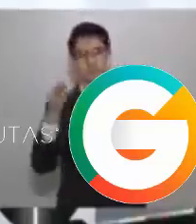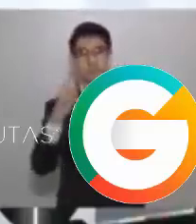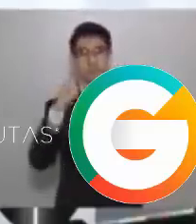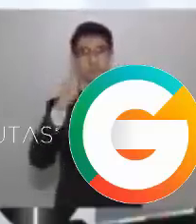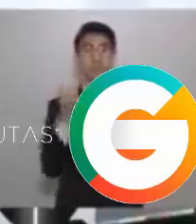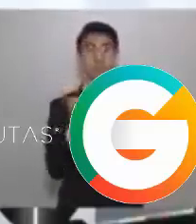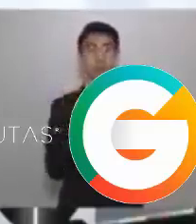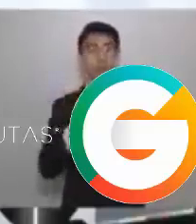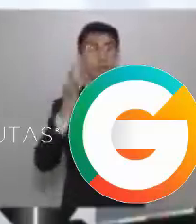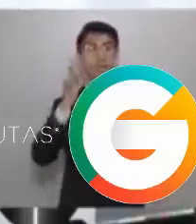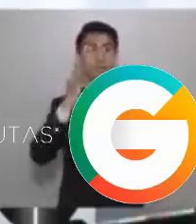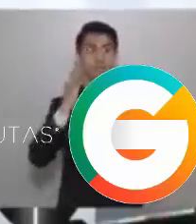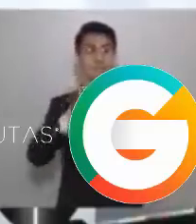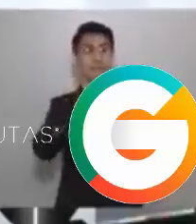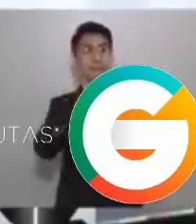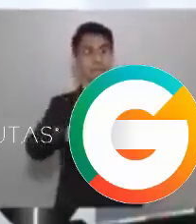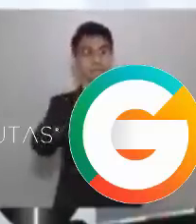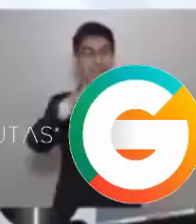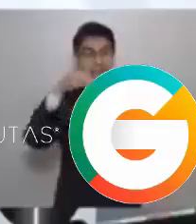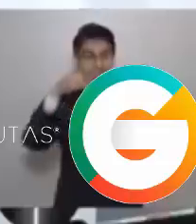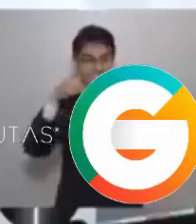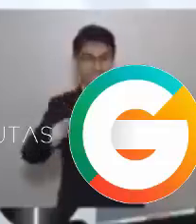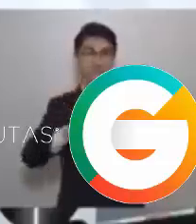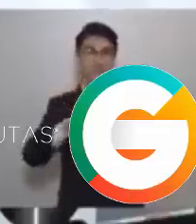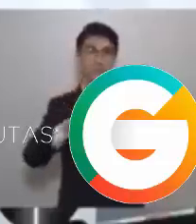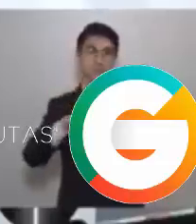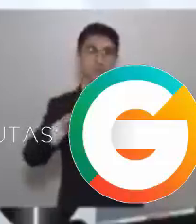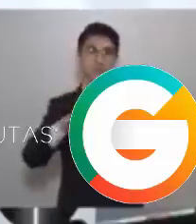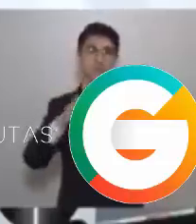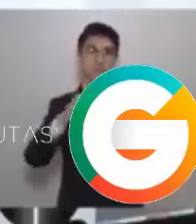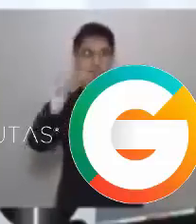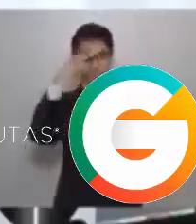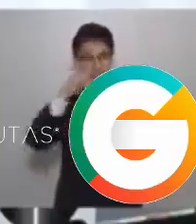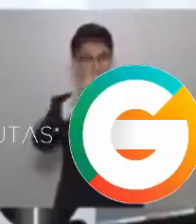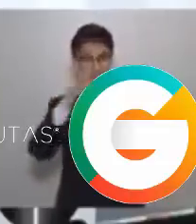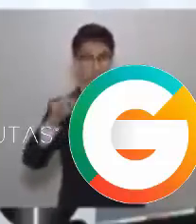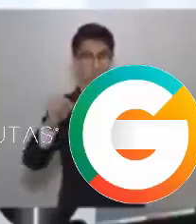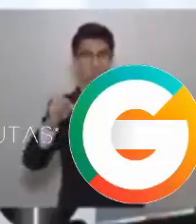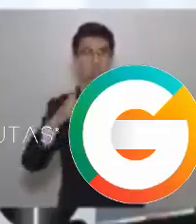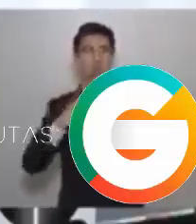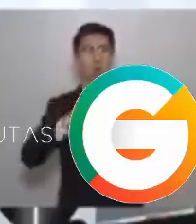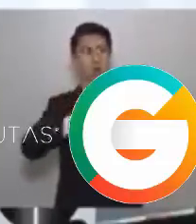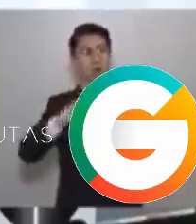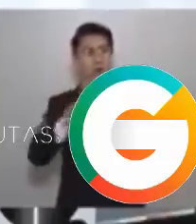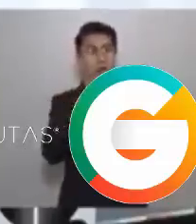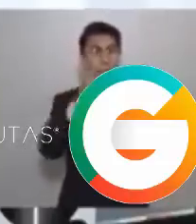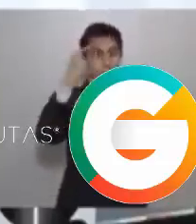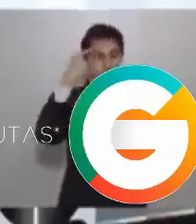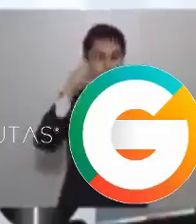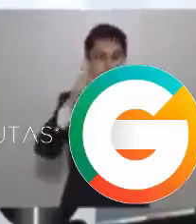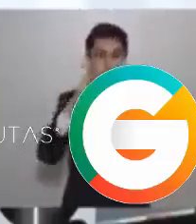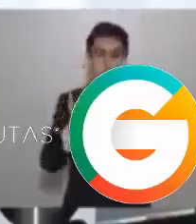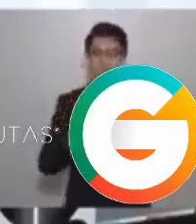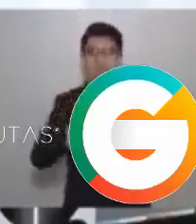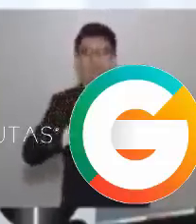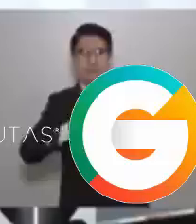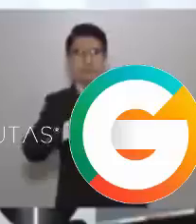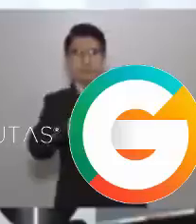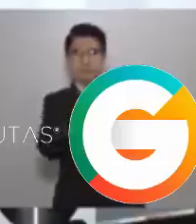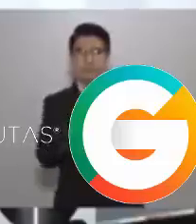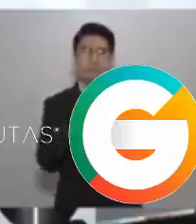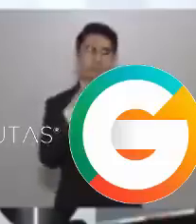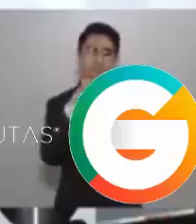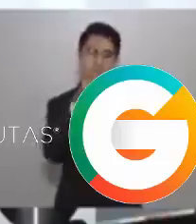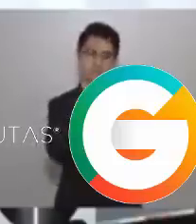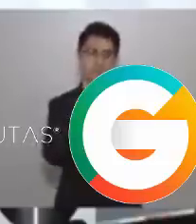República, entre otras, con la intención justamente de atender los actos de respuesta que vienen y derivan de